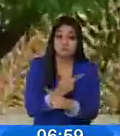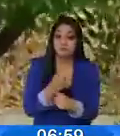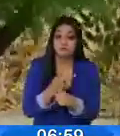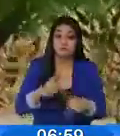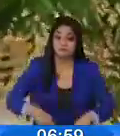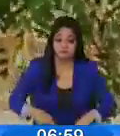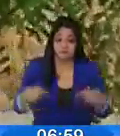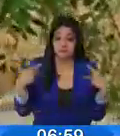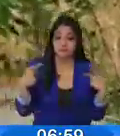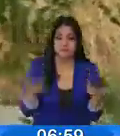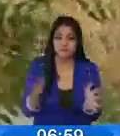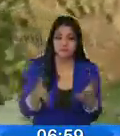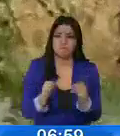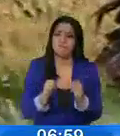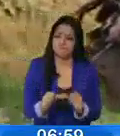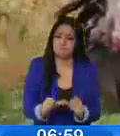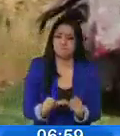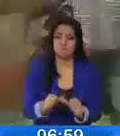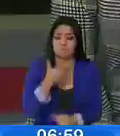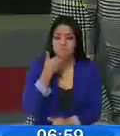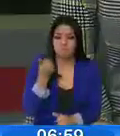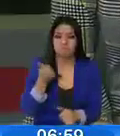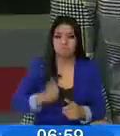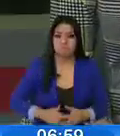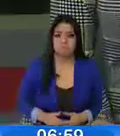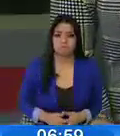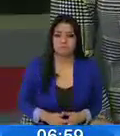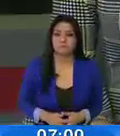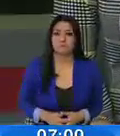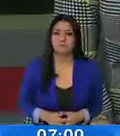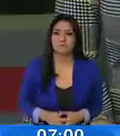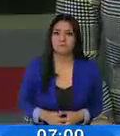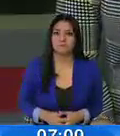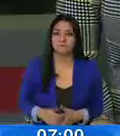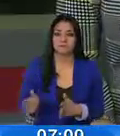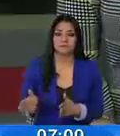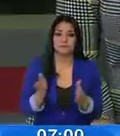peligro, informó Charlie Pisa. Y por